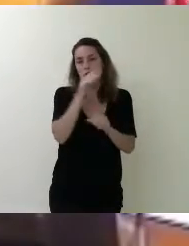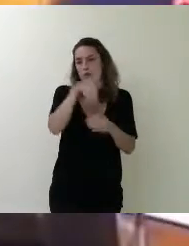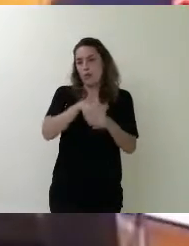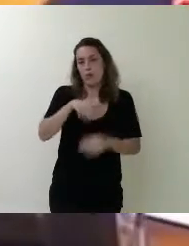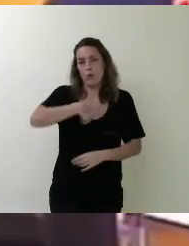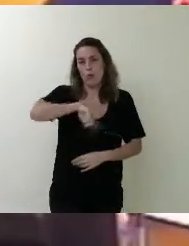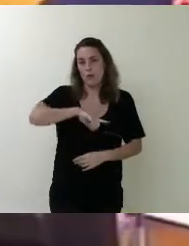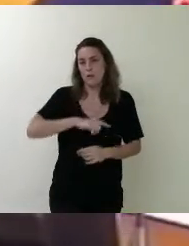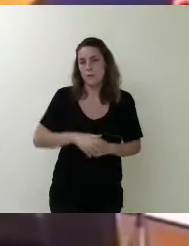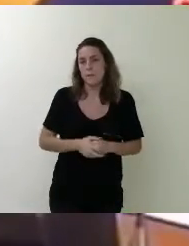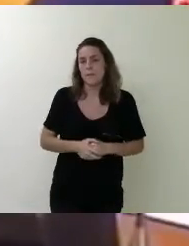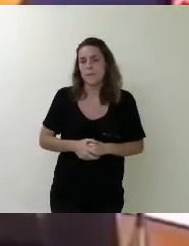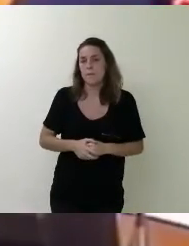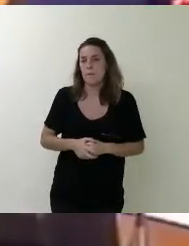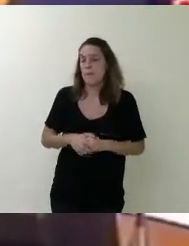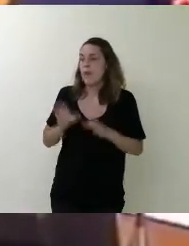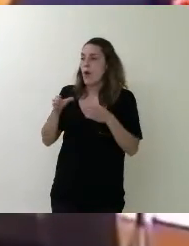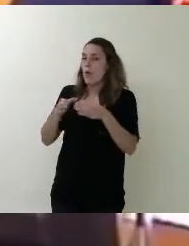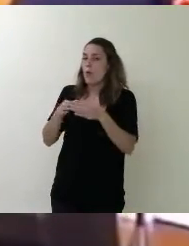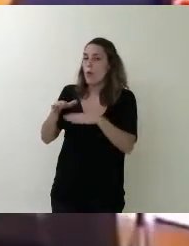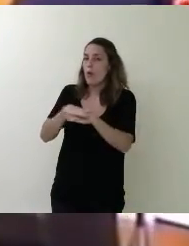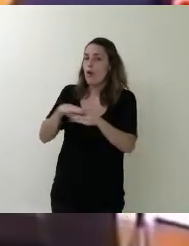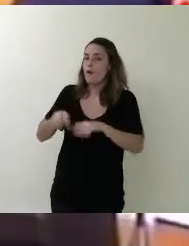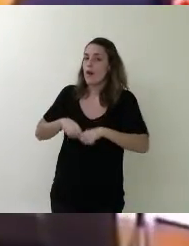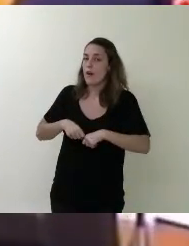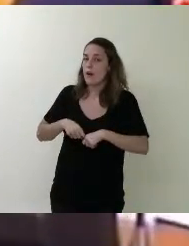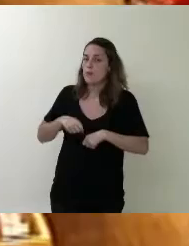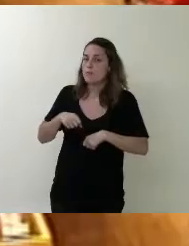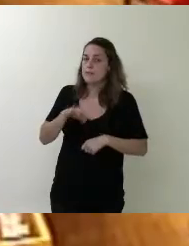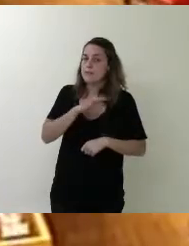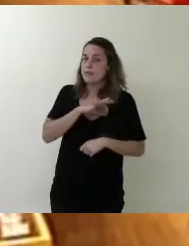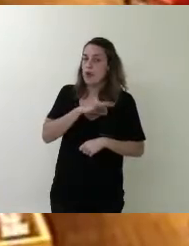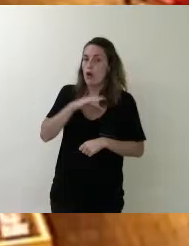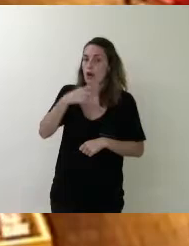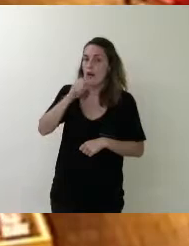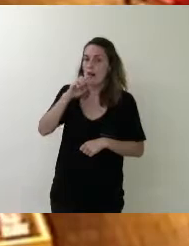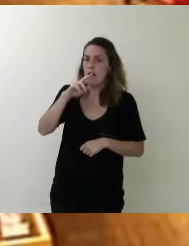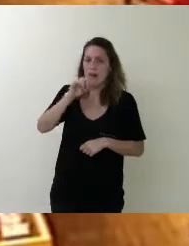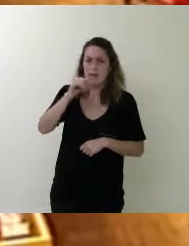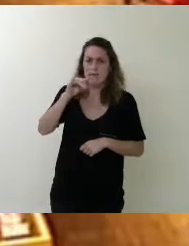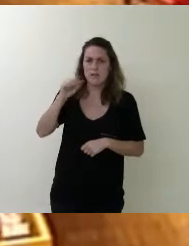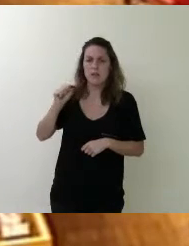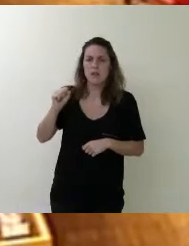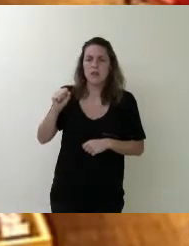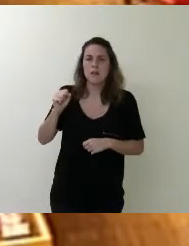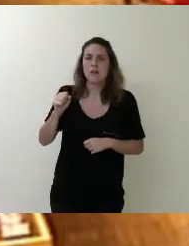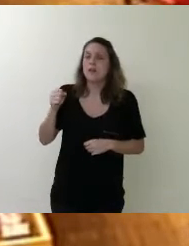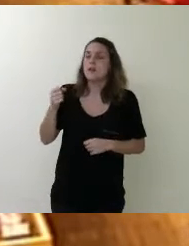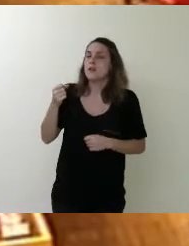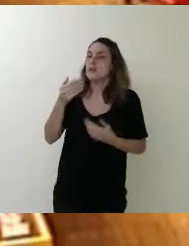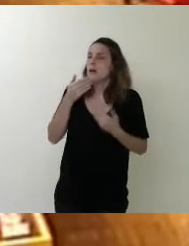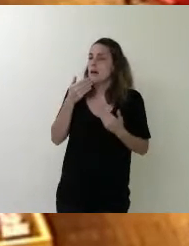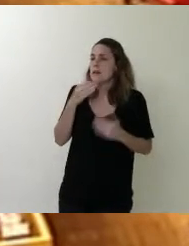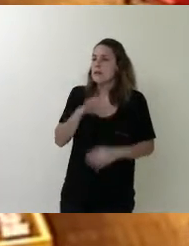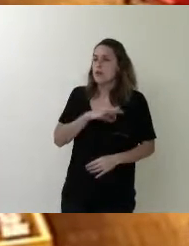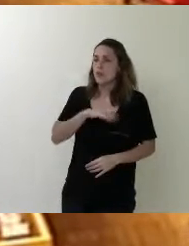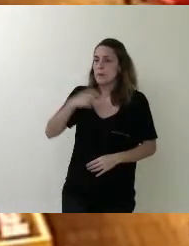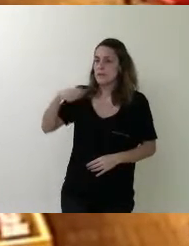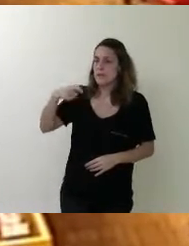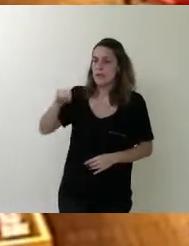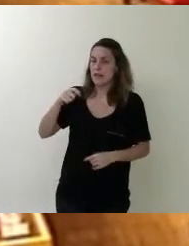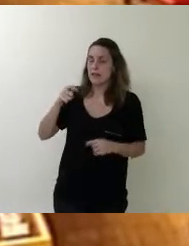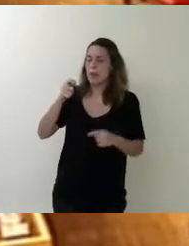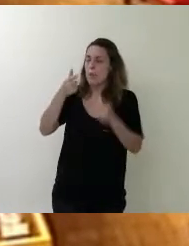Por parte del Grupo de Gobierno, señor Frías. Gracias, presidente. Bien, me gustaría hacer un pequeño